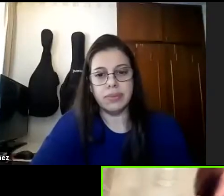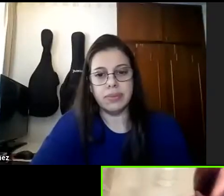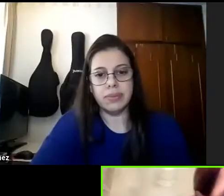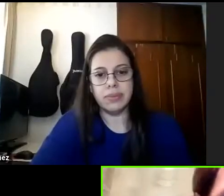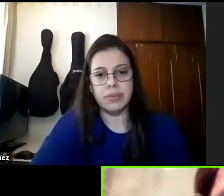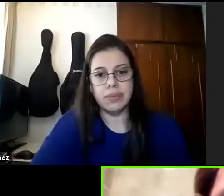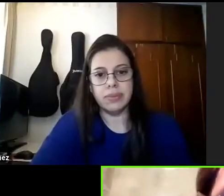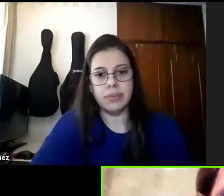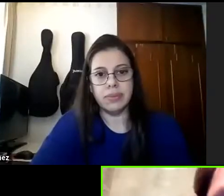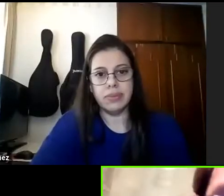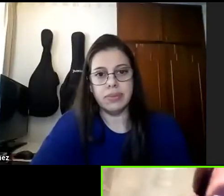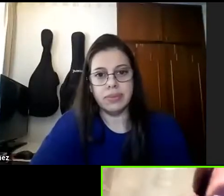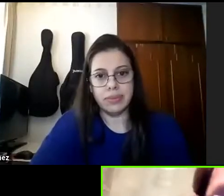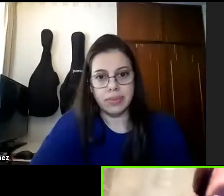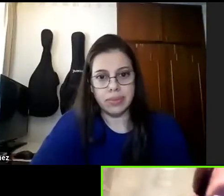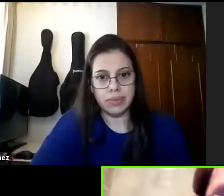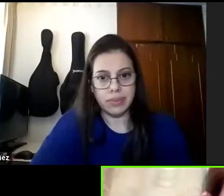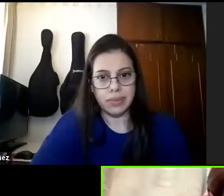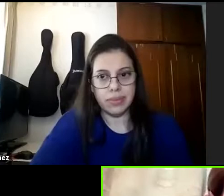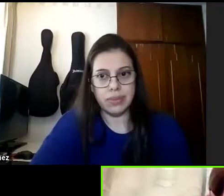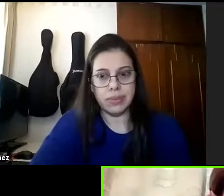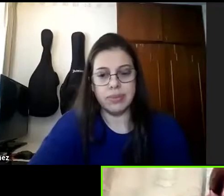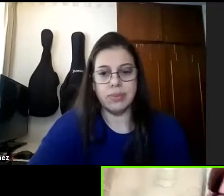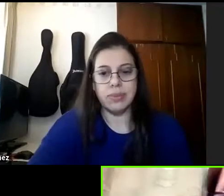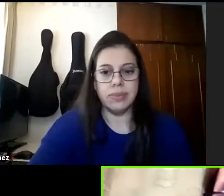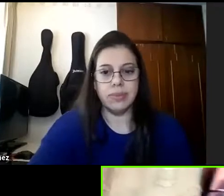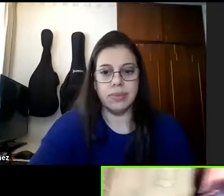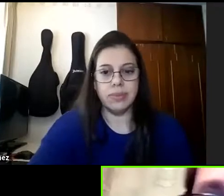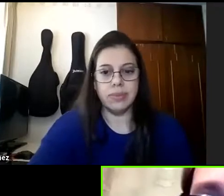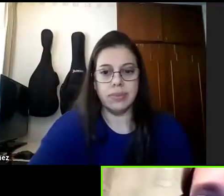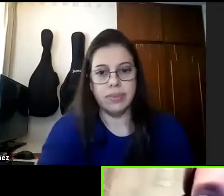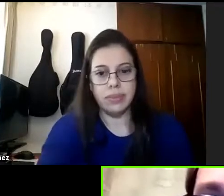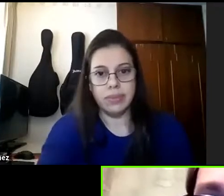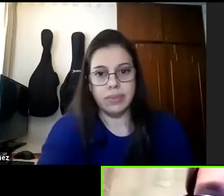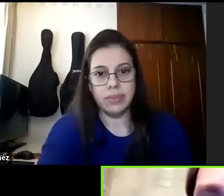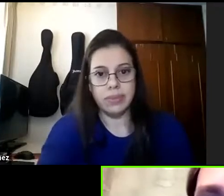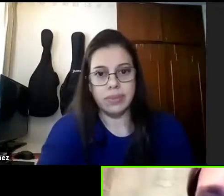de encontrarse con la comida o con la gastronomía identitaria